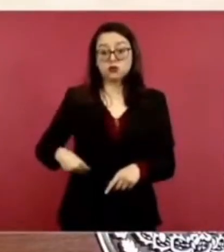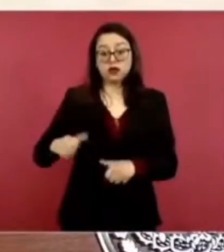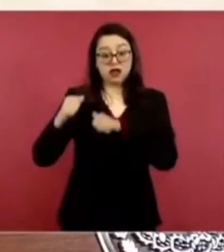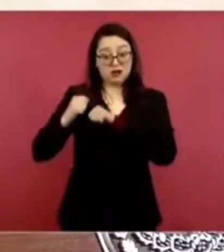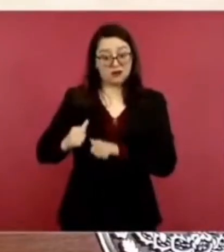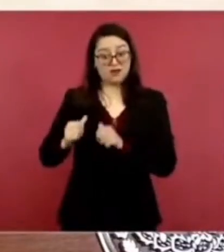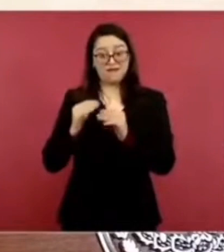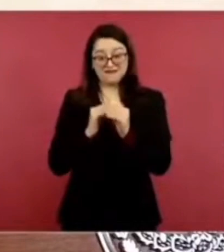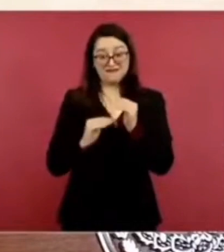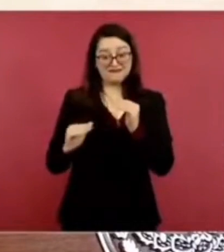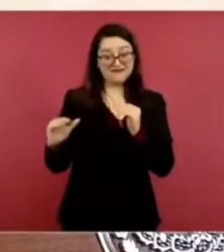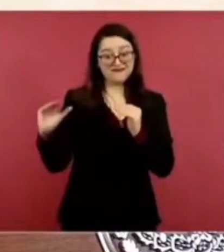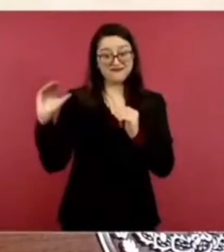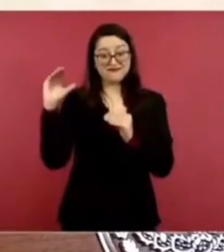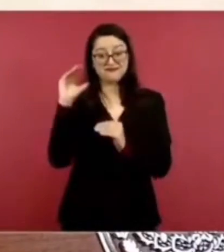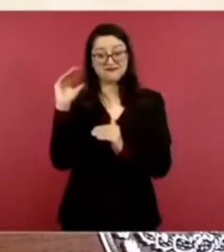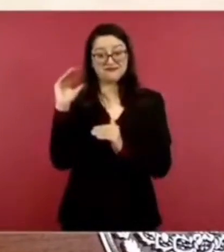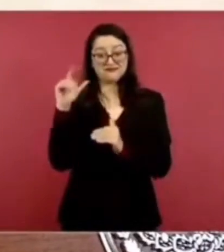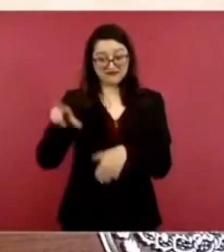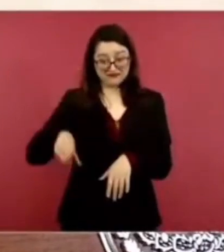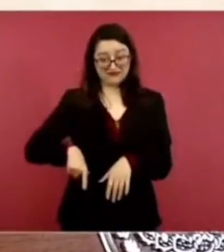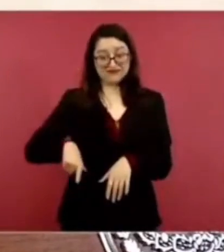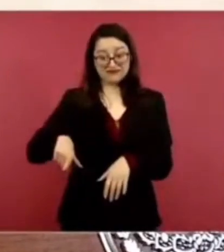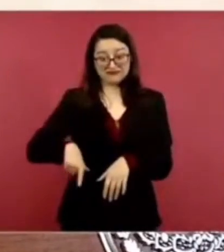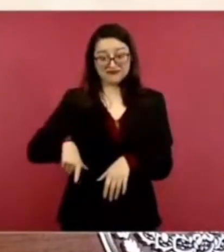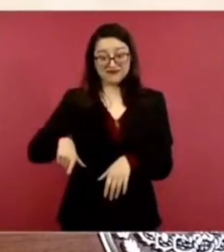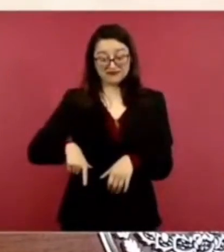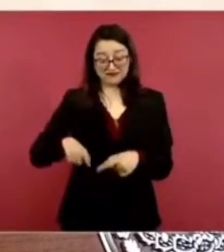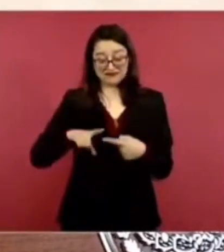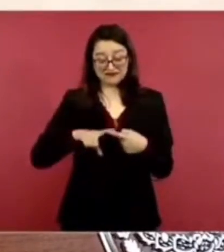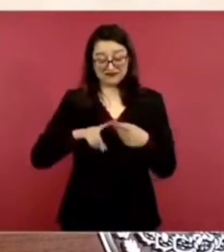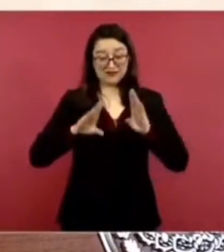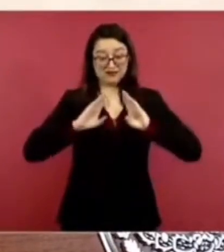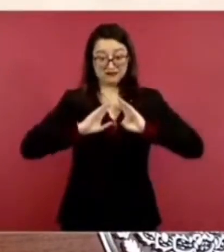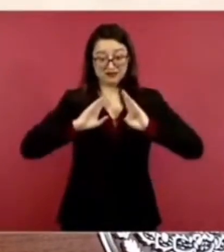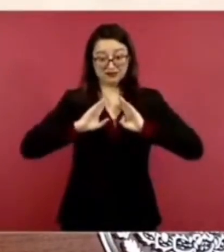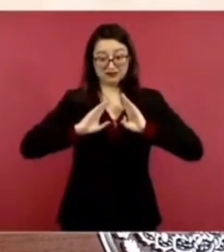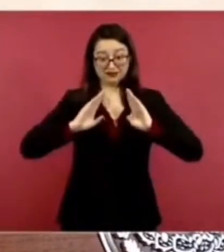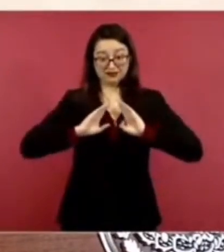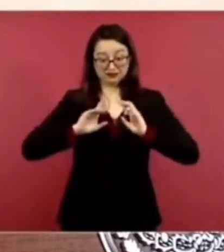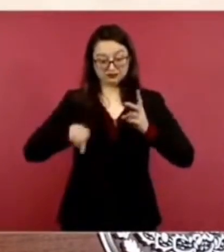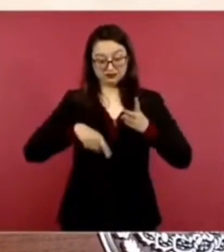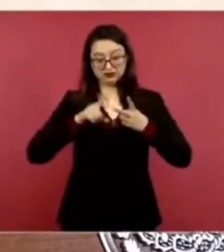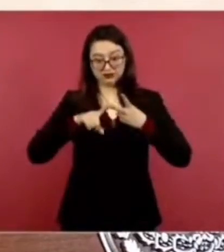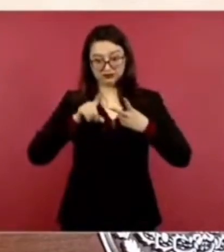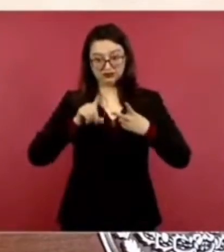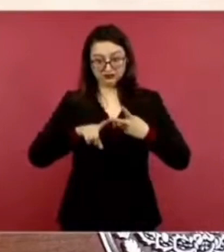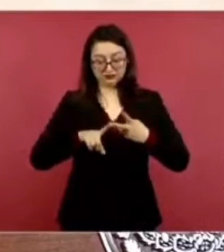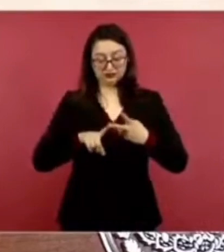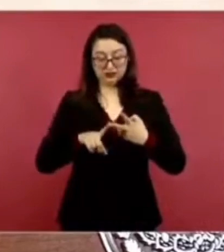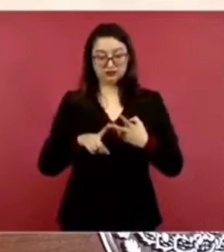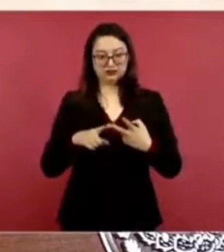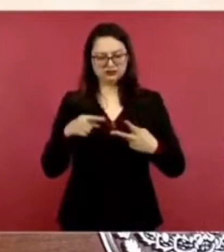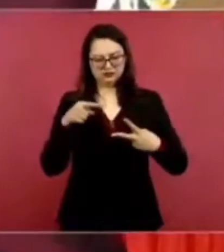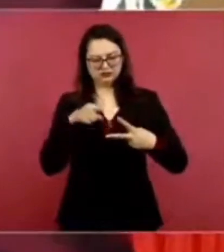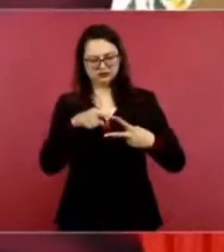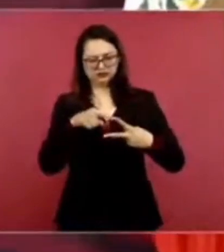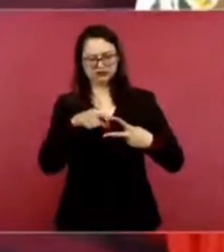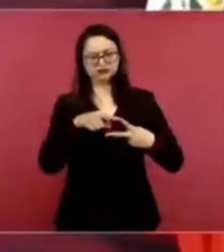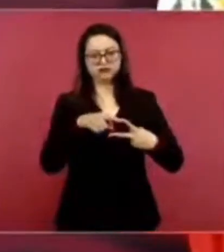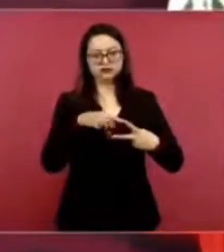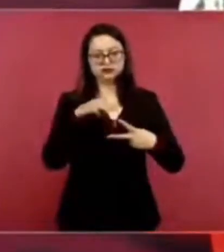nada más servidores públicos militares y ahí está Murillo